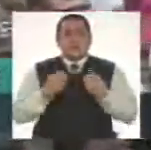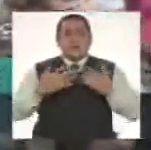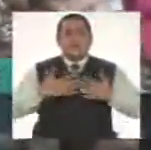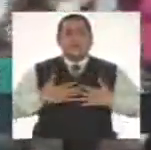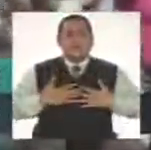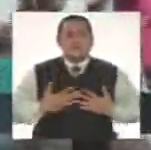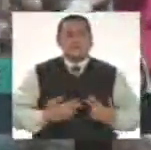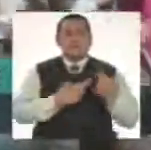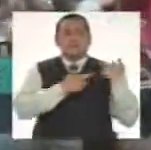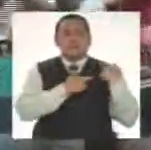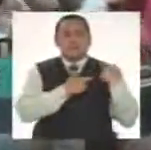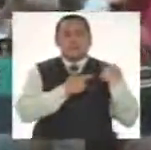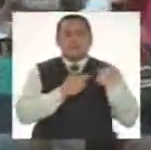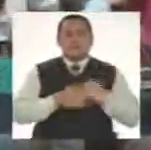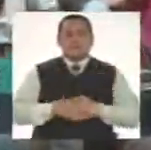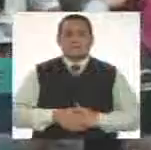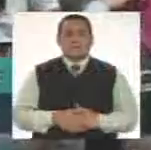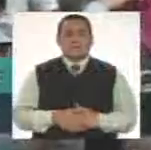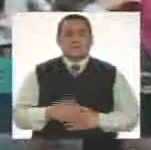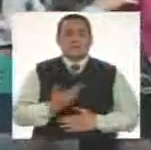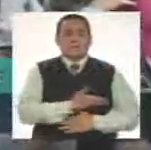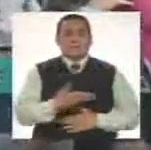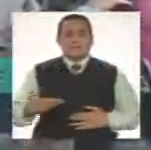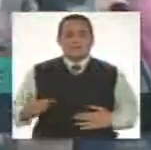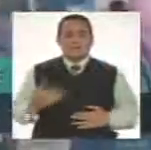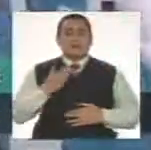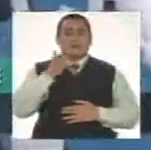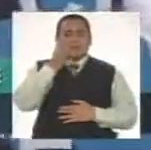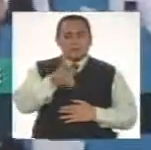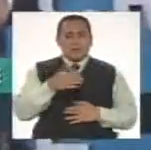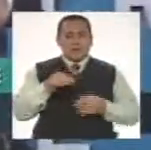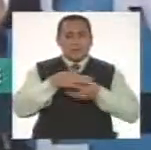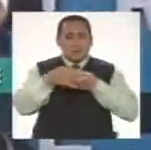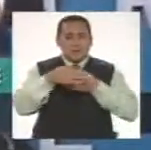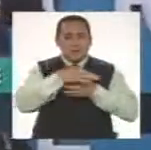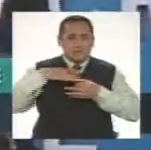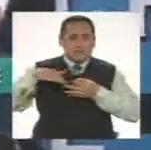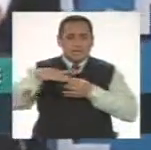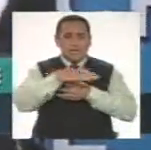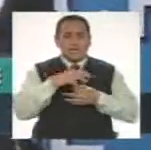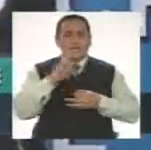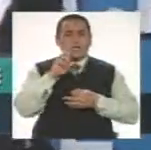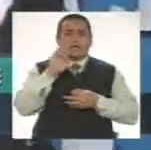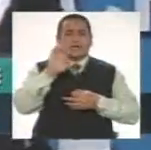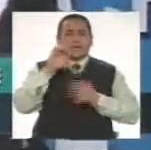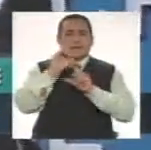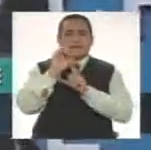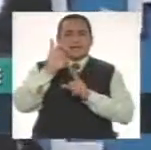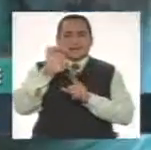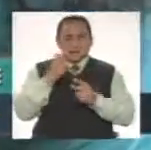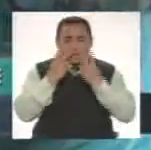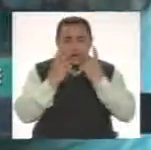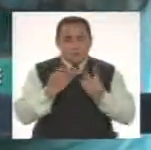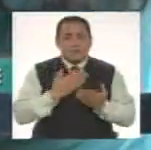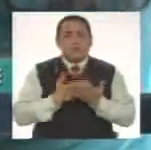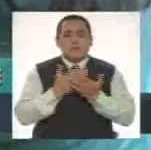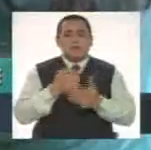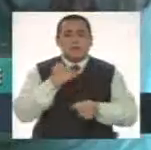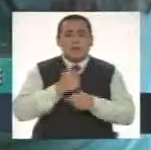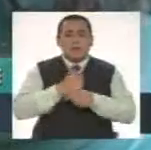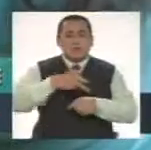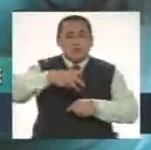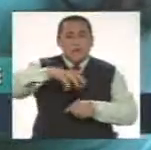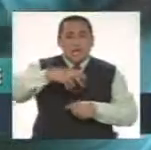es mi obligación. El jefe de Estado llegó a Reque para comprobar in situ la ejecución de las obras de agua potable y